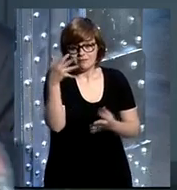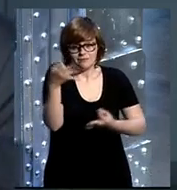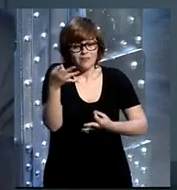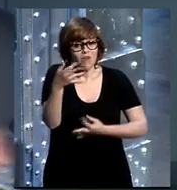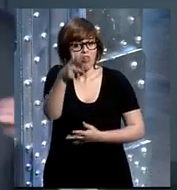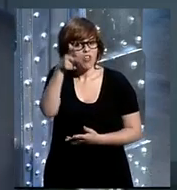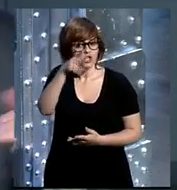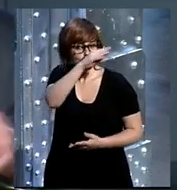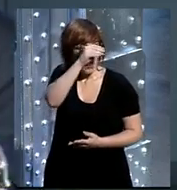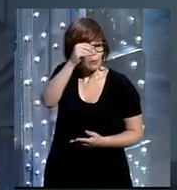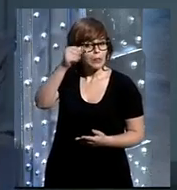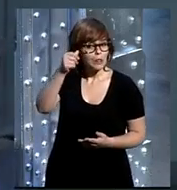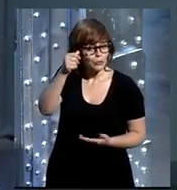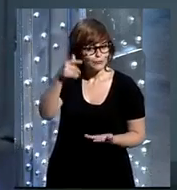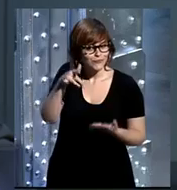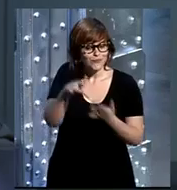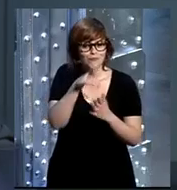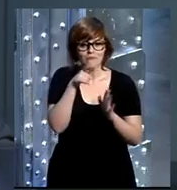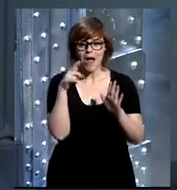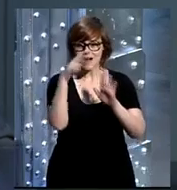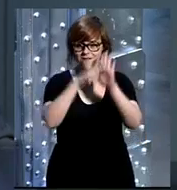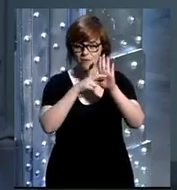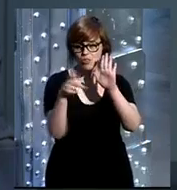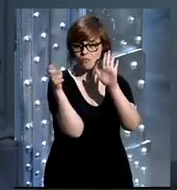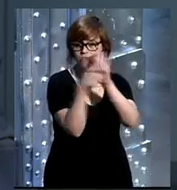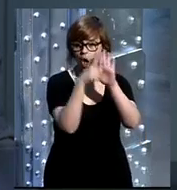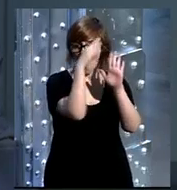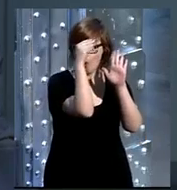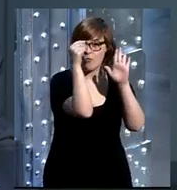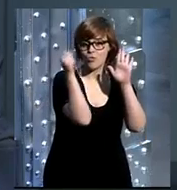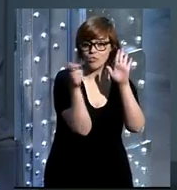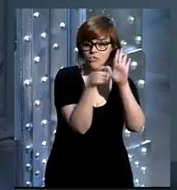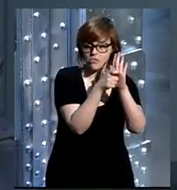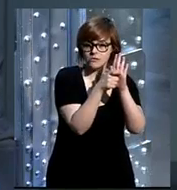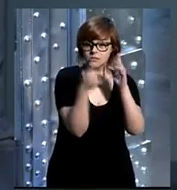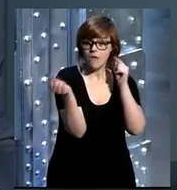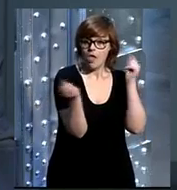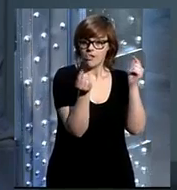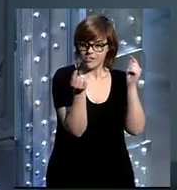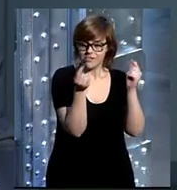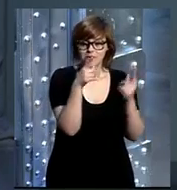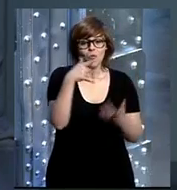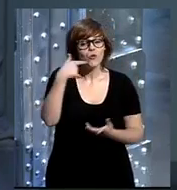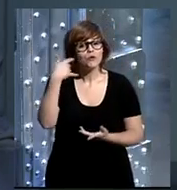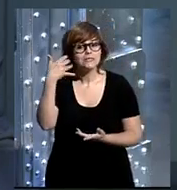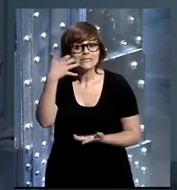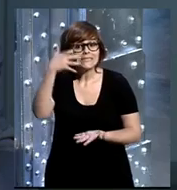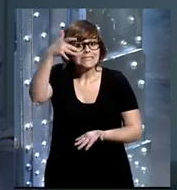palabra introducida en el reglamento y que genera una polémica tremenda, ¿no? ¿Qué pasa si en algún momento,